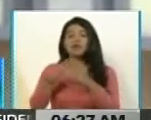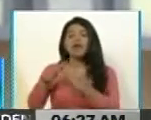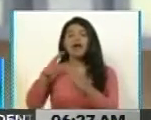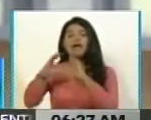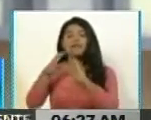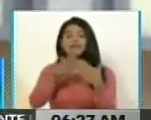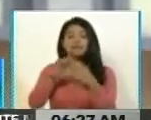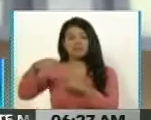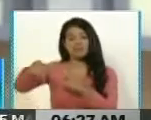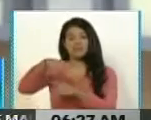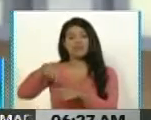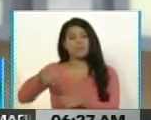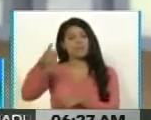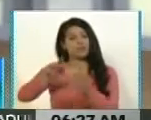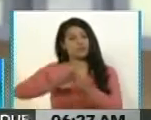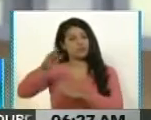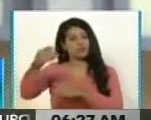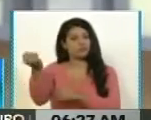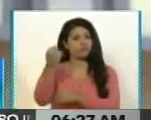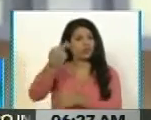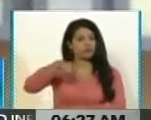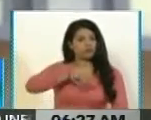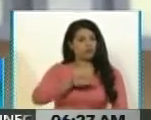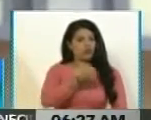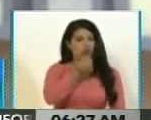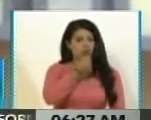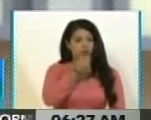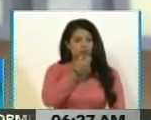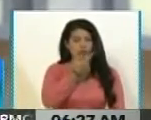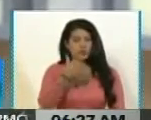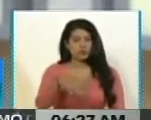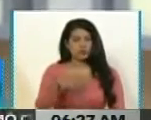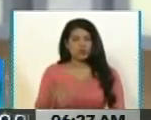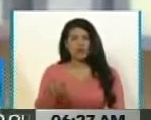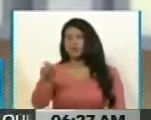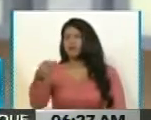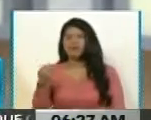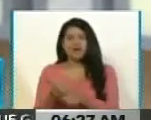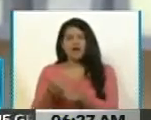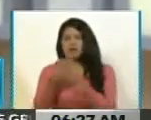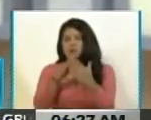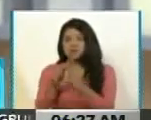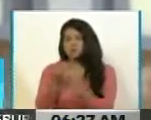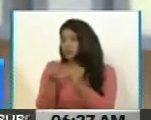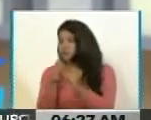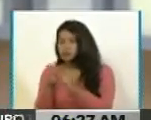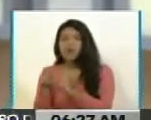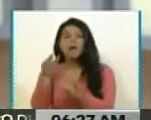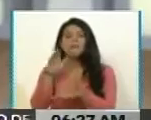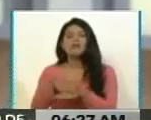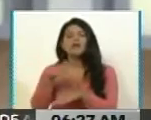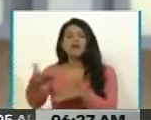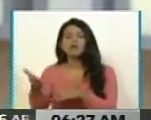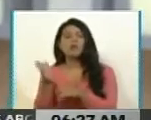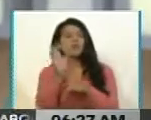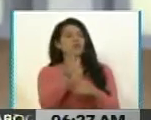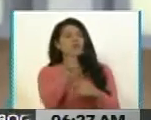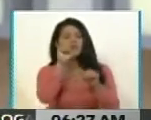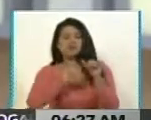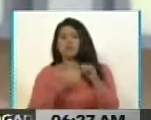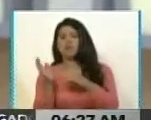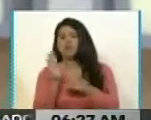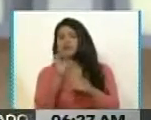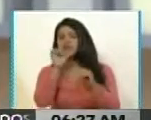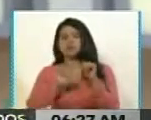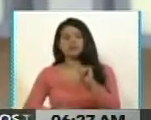comunitarios, los comunicadores populares, porque están comunicando desde otras perspectivas, desde